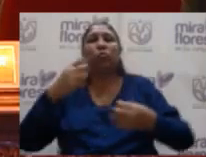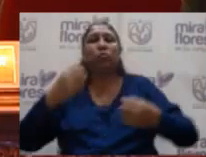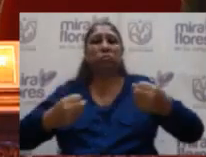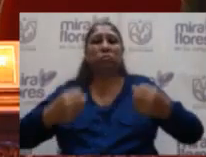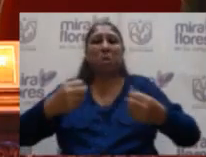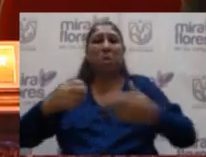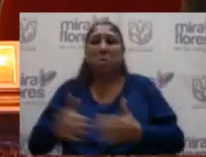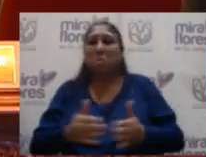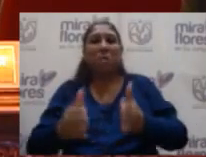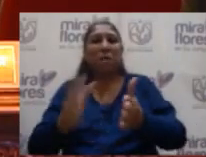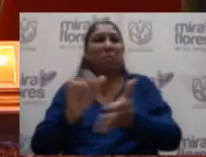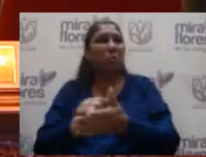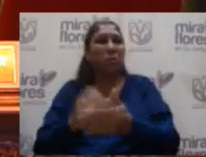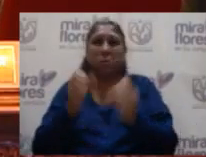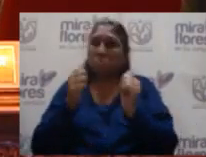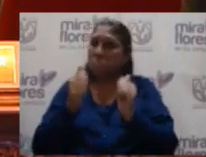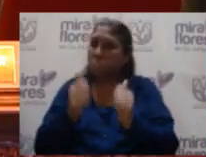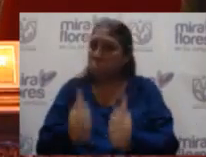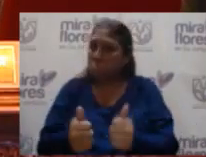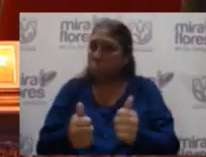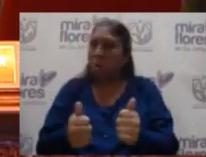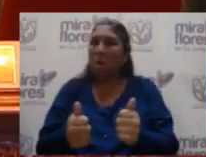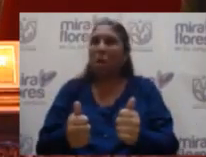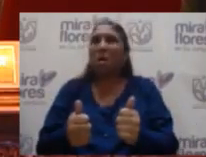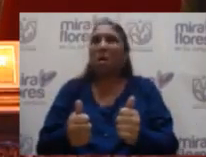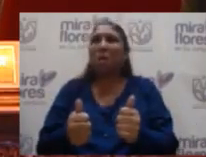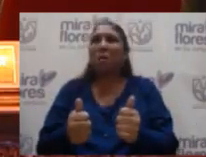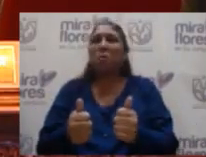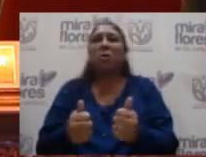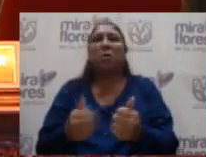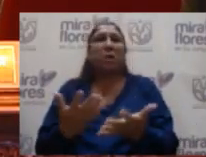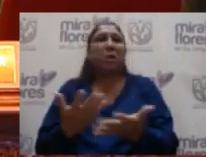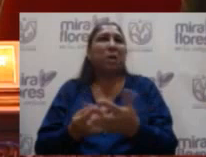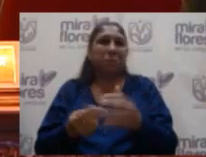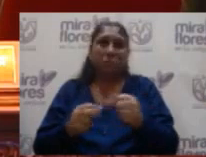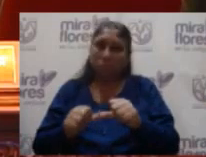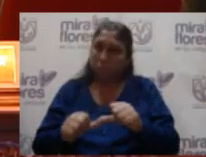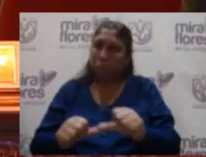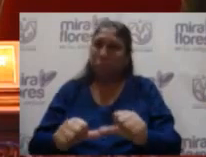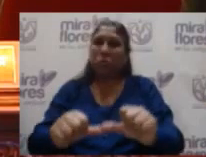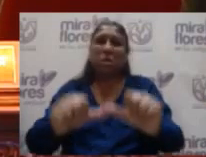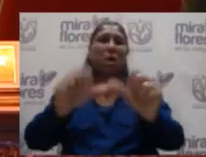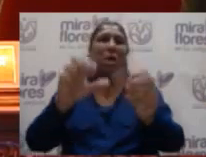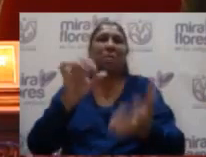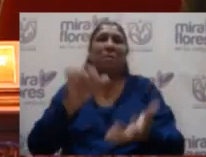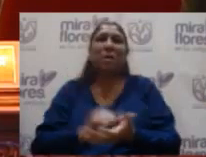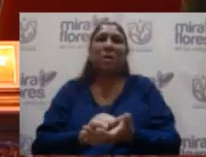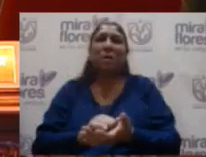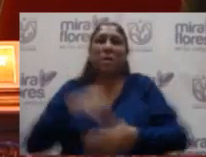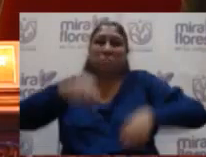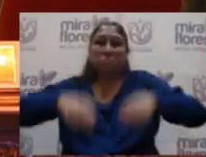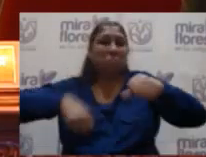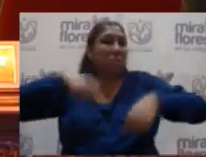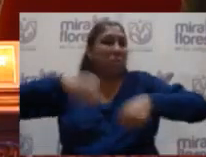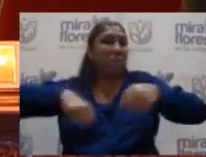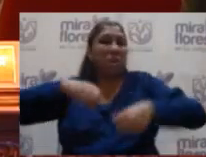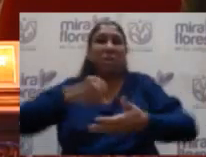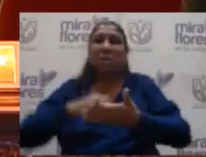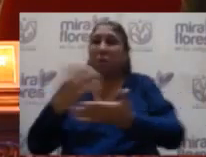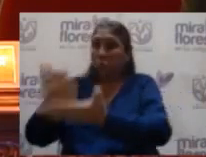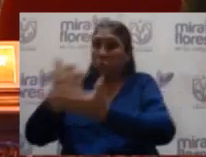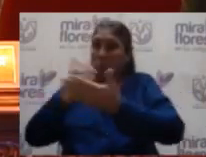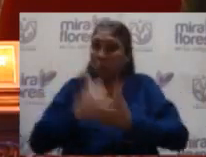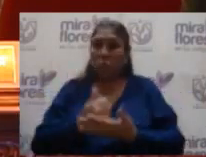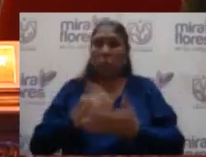que es amigable, un vehículo que es sustentable, un vehículo que nos ayuda con la